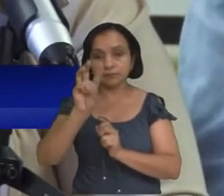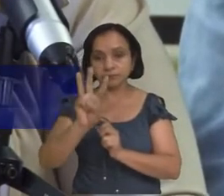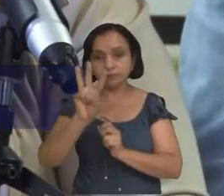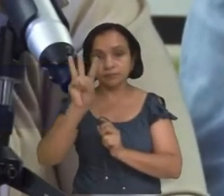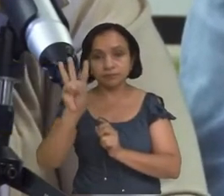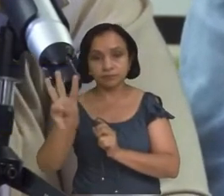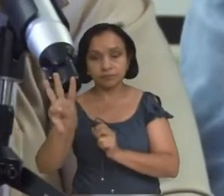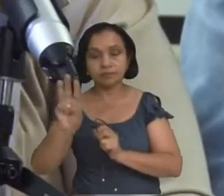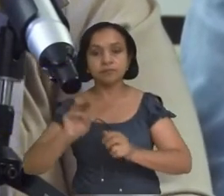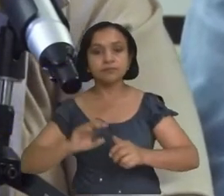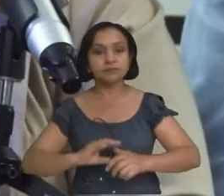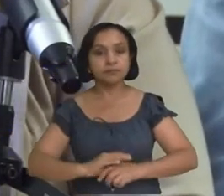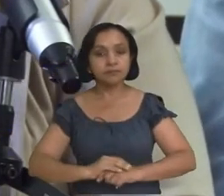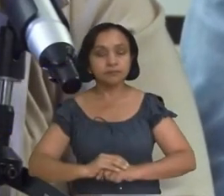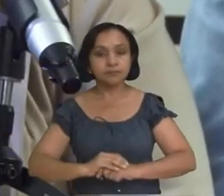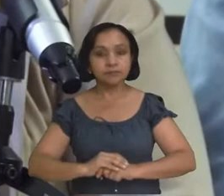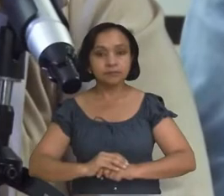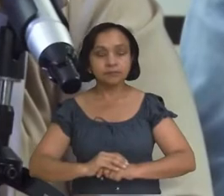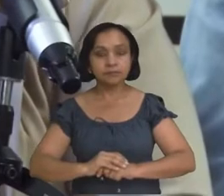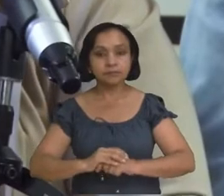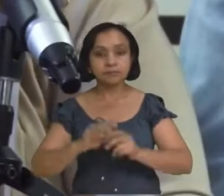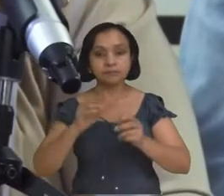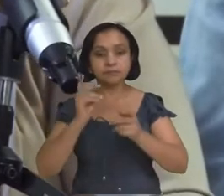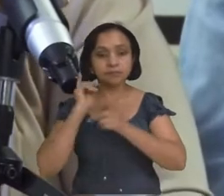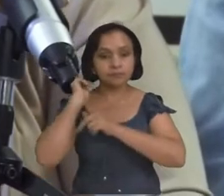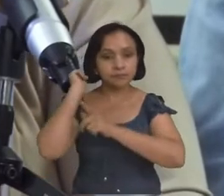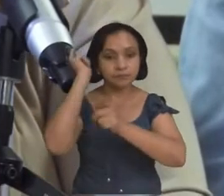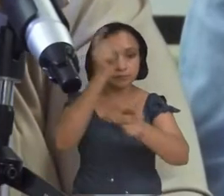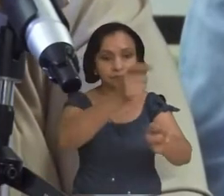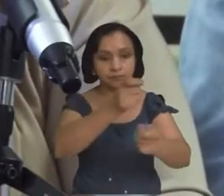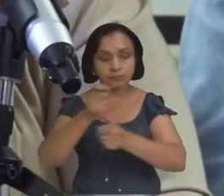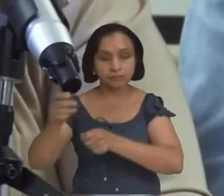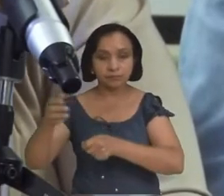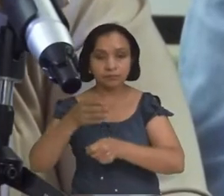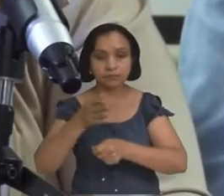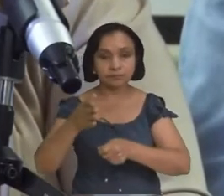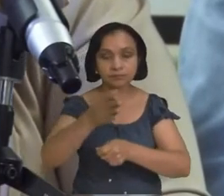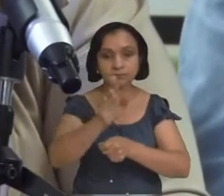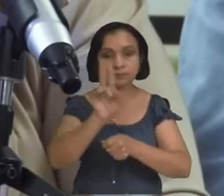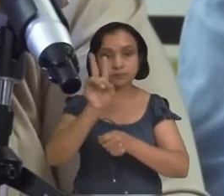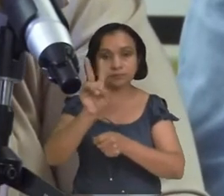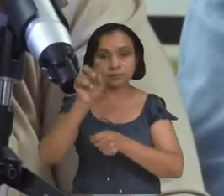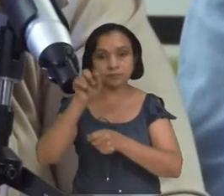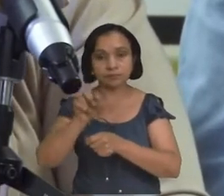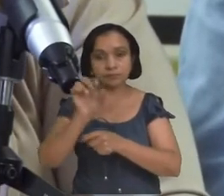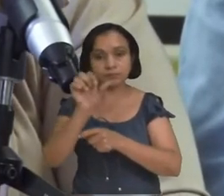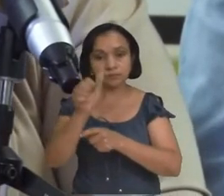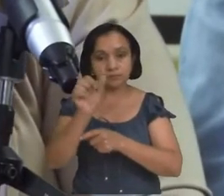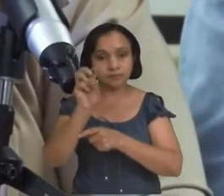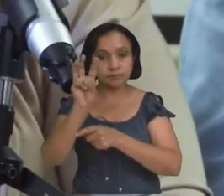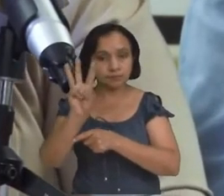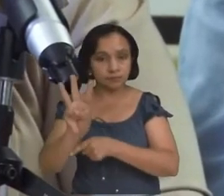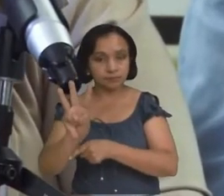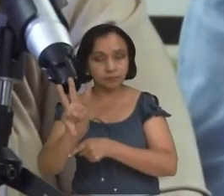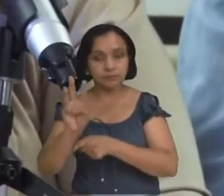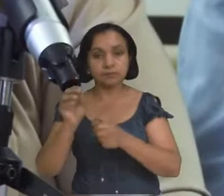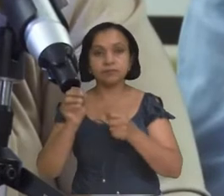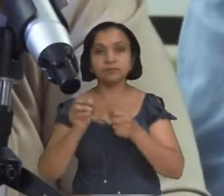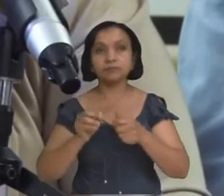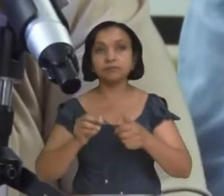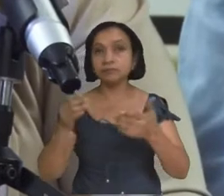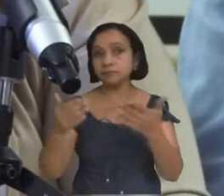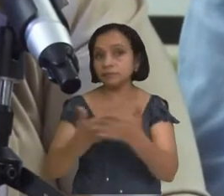4.286.33. En la pesca, el porcentaje 2.63. Su